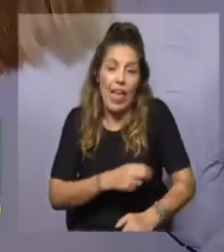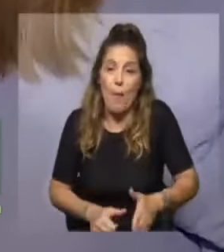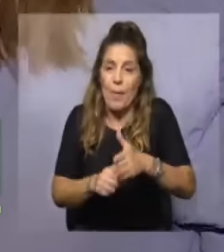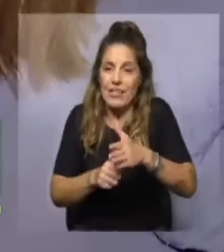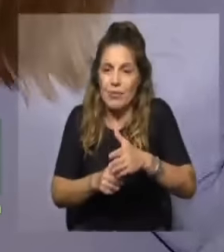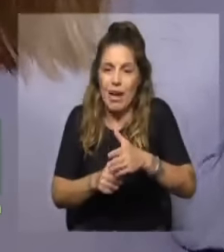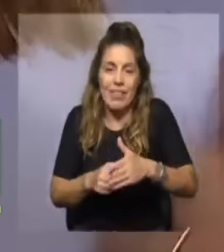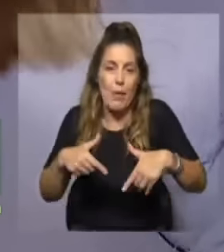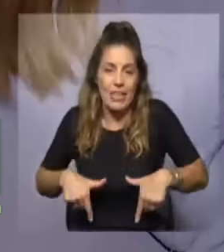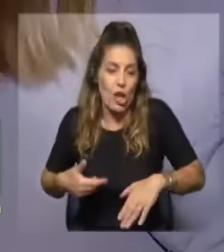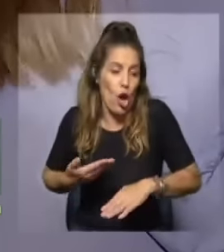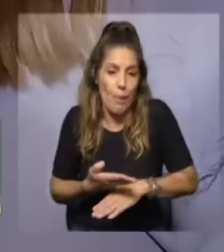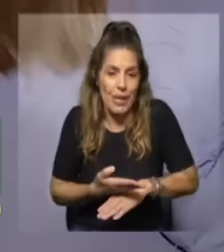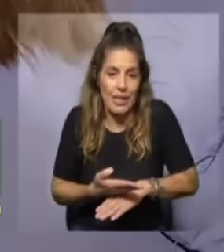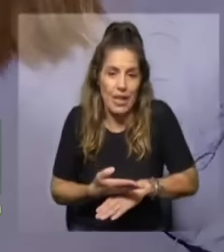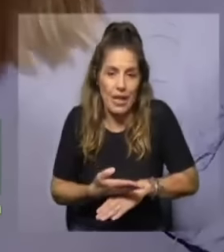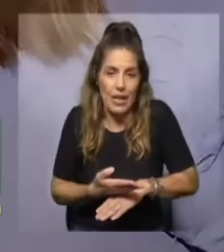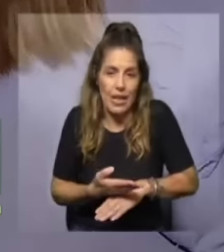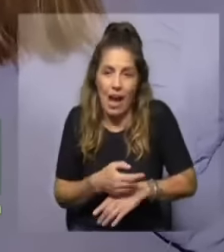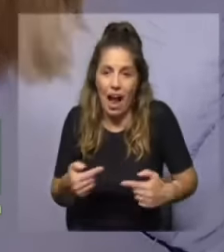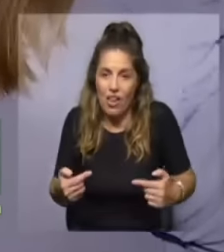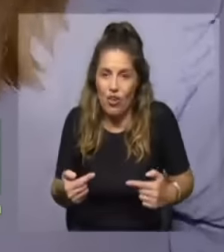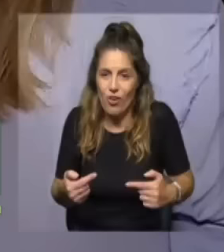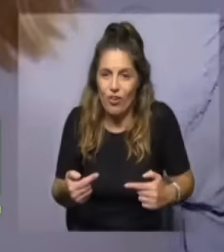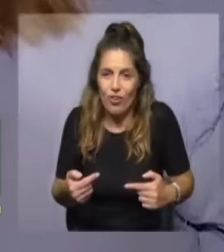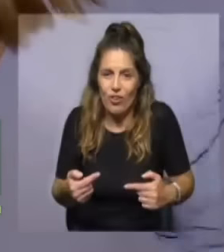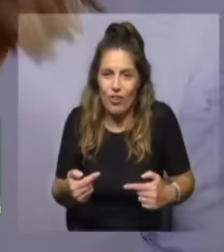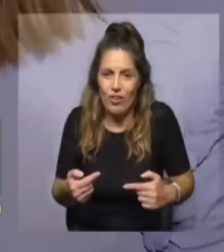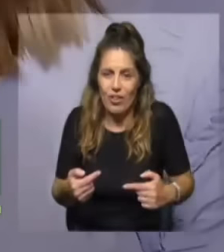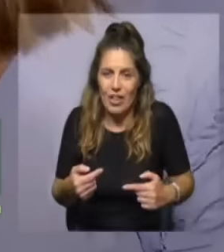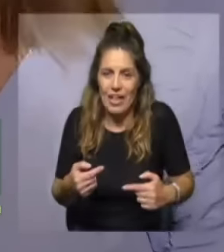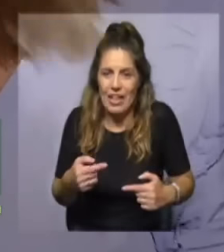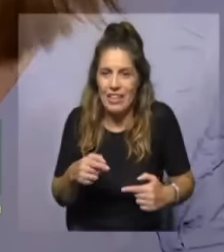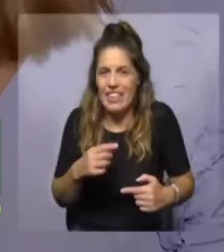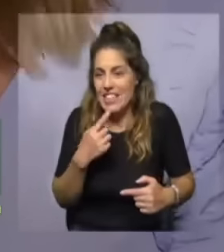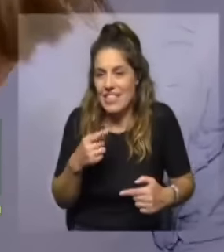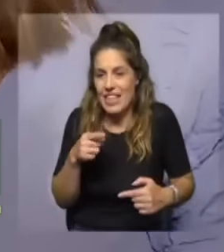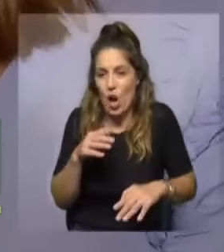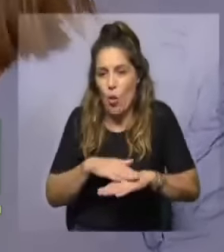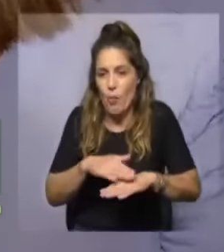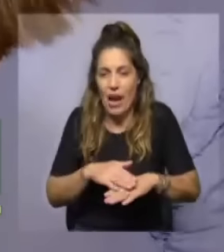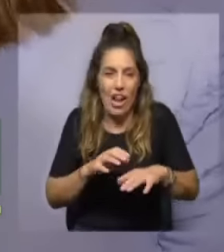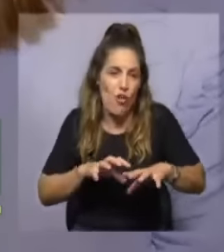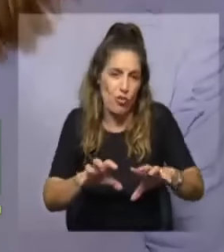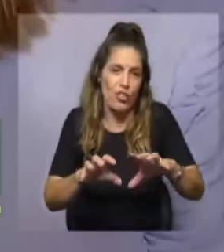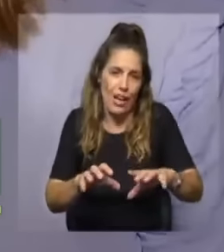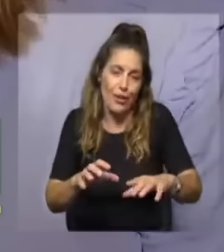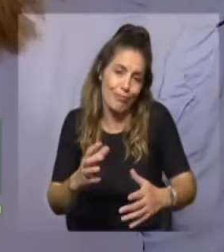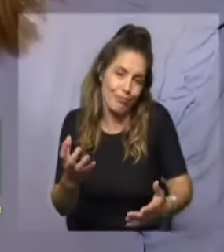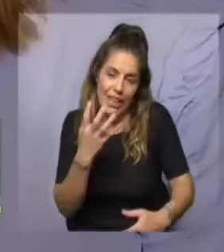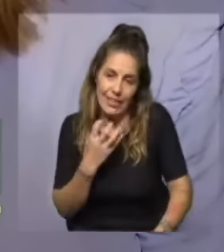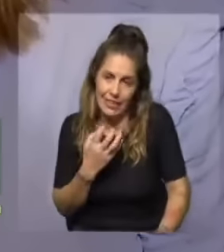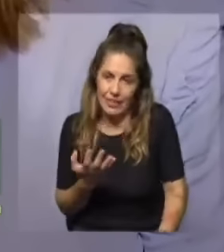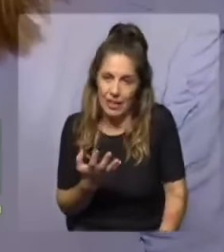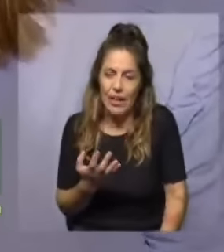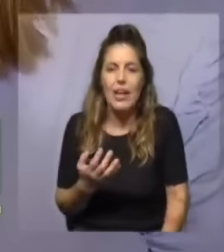ministerio les pide para un destino Me parece que pegarle a los funcionarios es bastante triste Cecilia y y te sorprendió